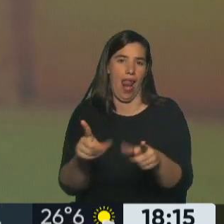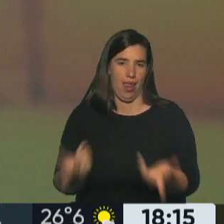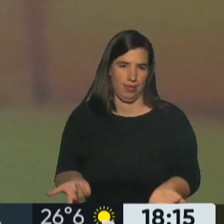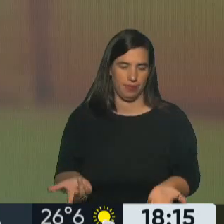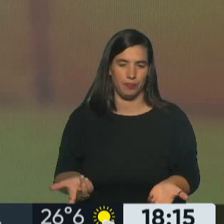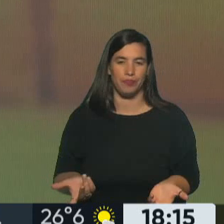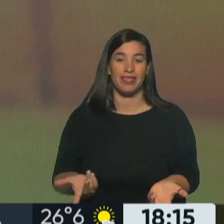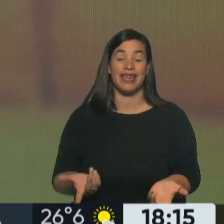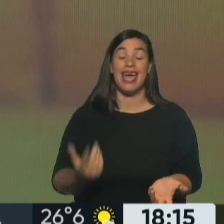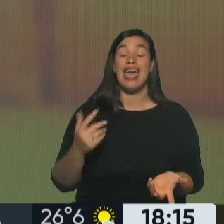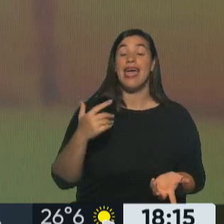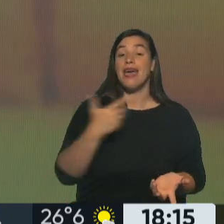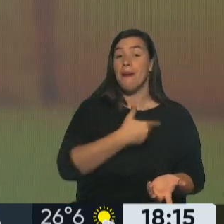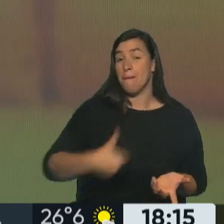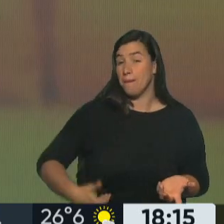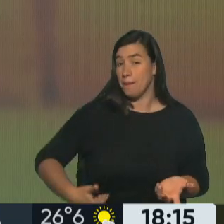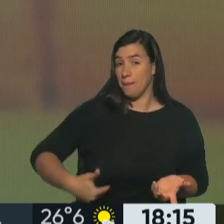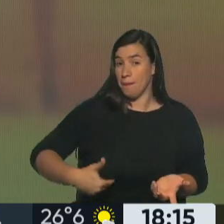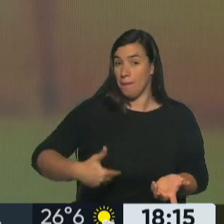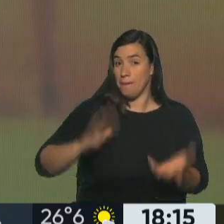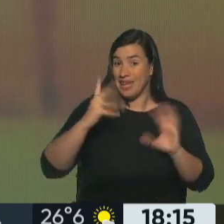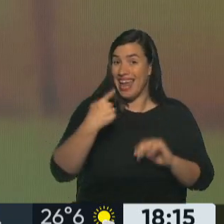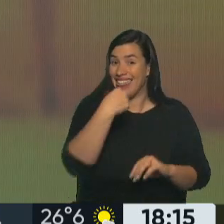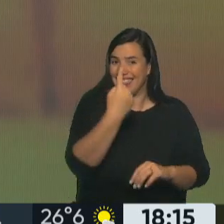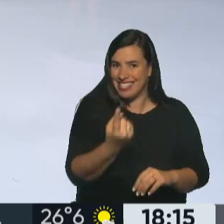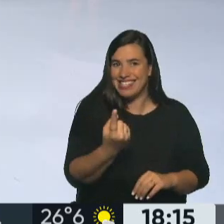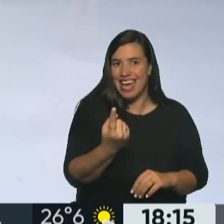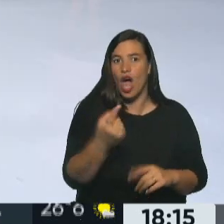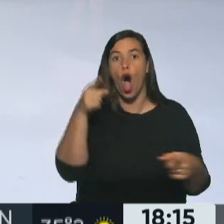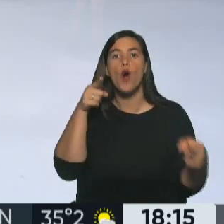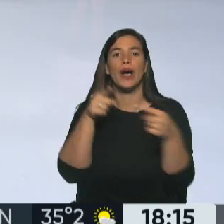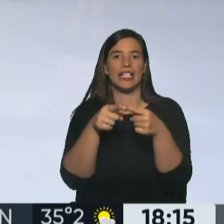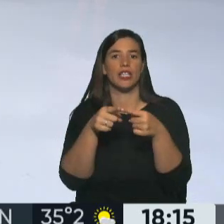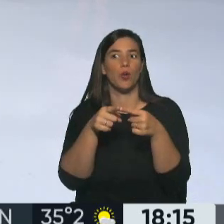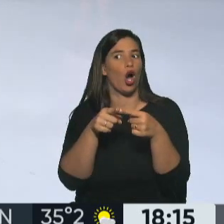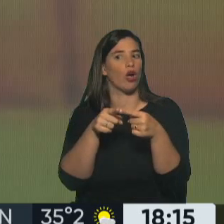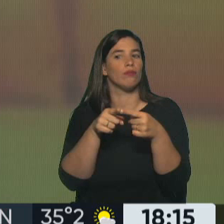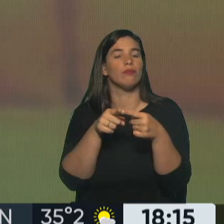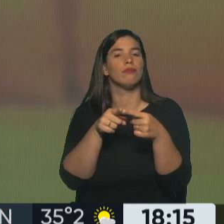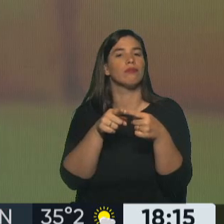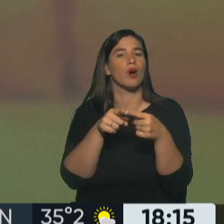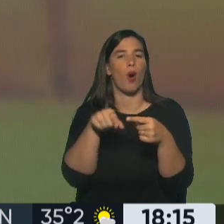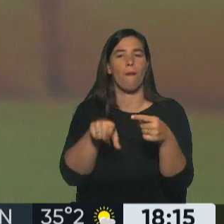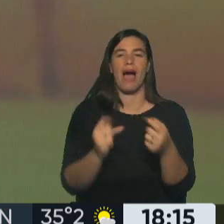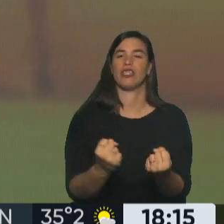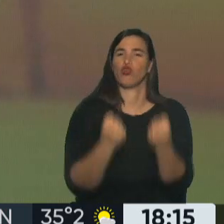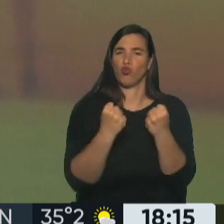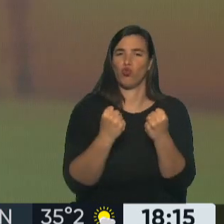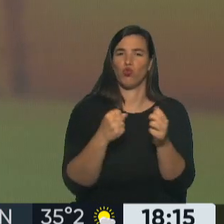las metas que tiene el propio gobierno son mucho más duras que la del Fondo Monetario Internacional. Medidas que tienen que ver